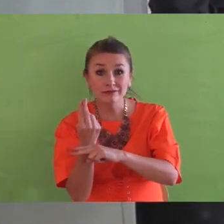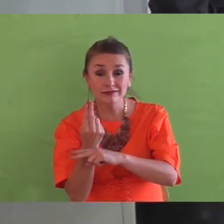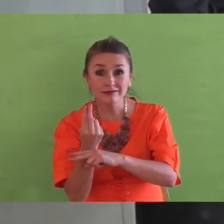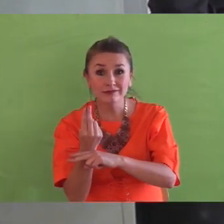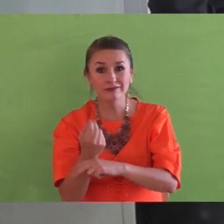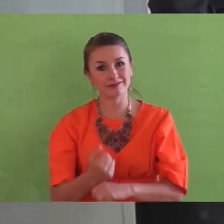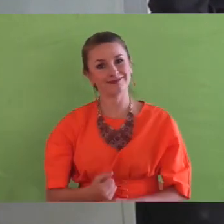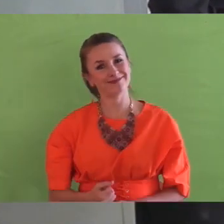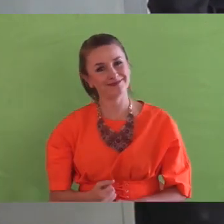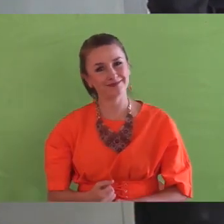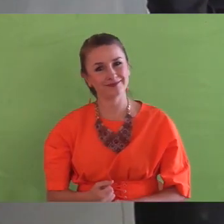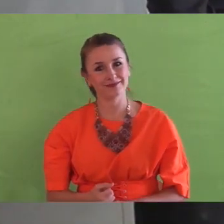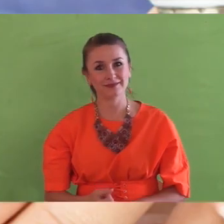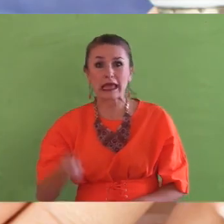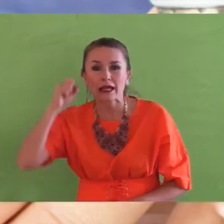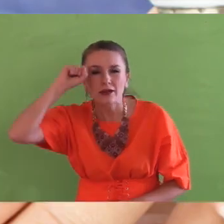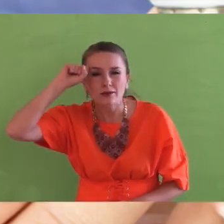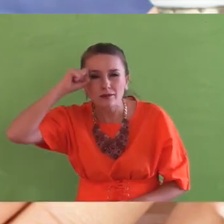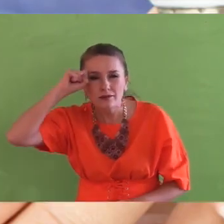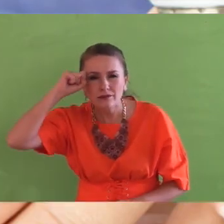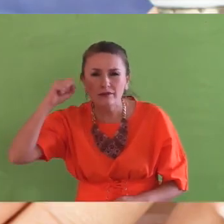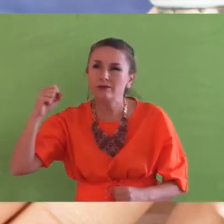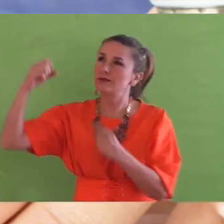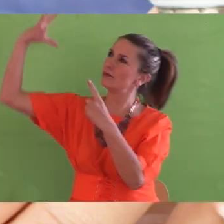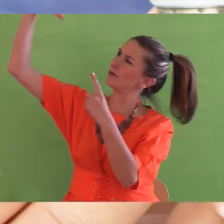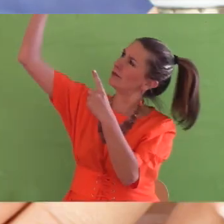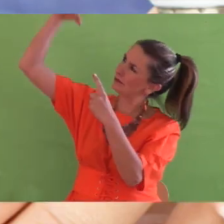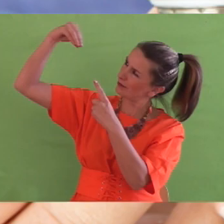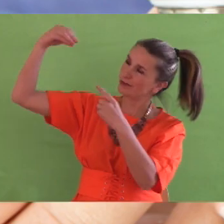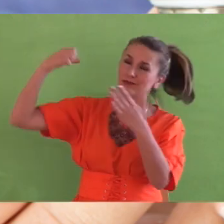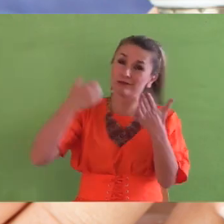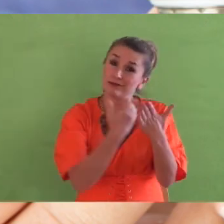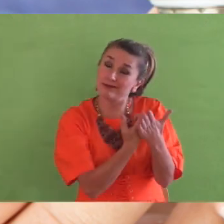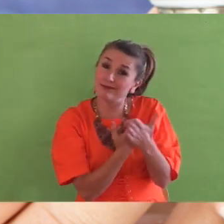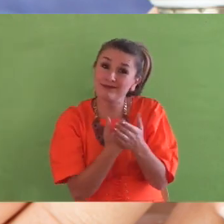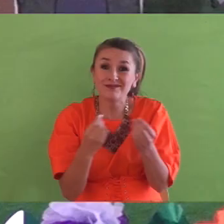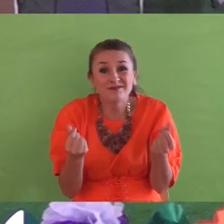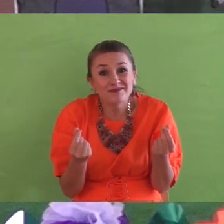a usar, recuerda apagarla y